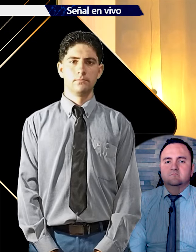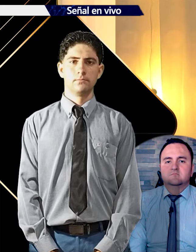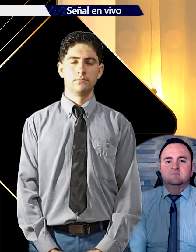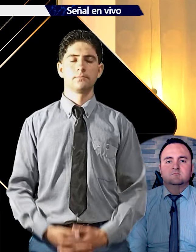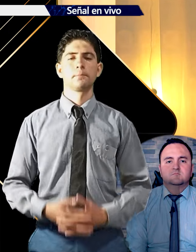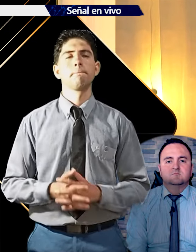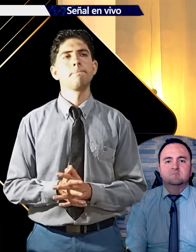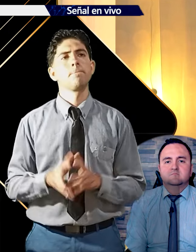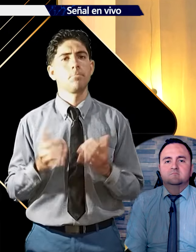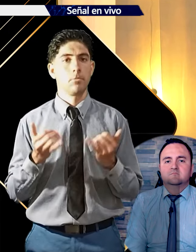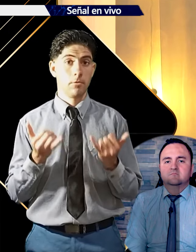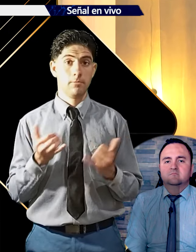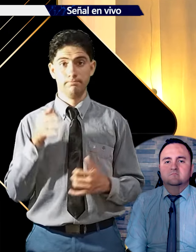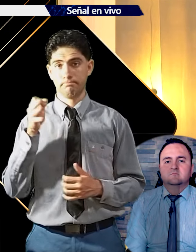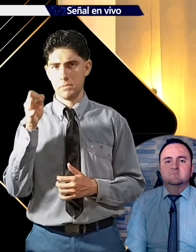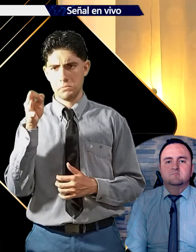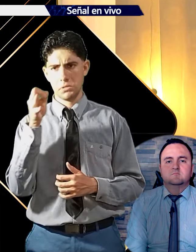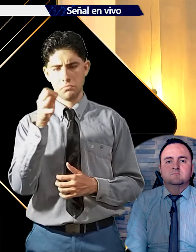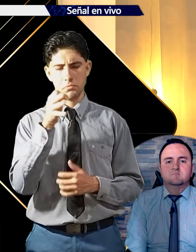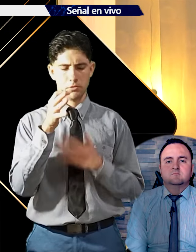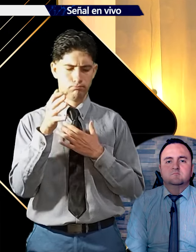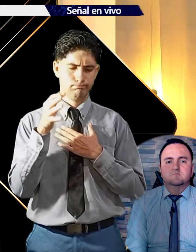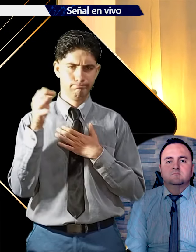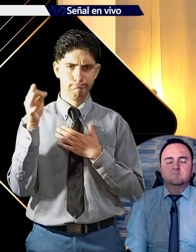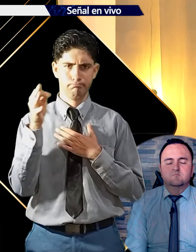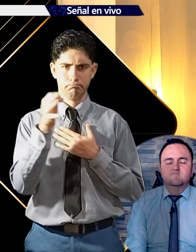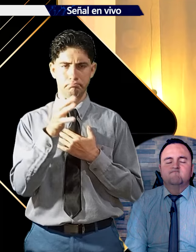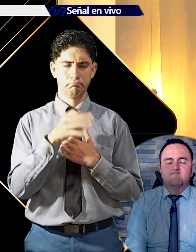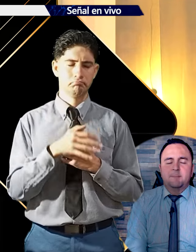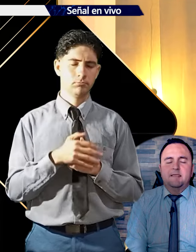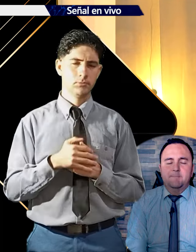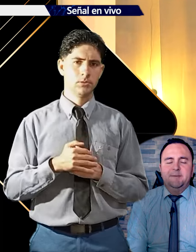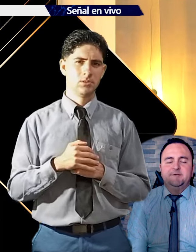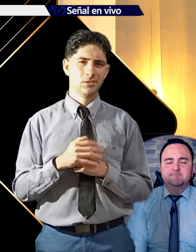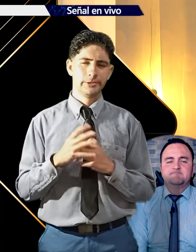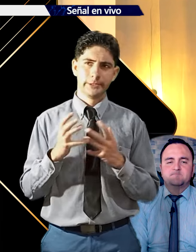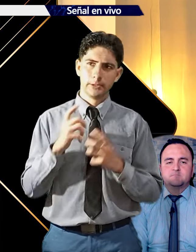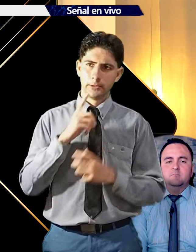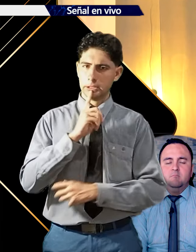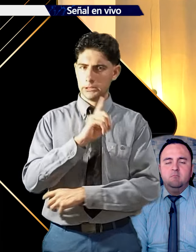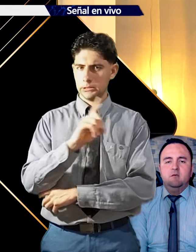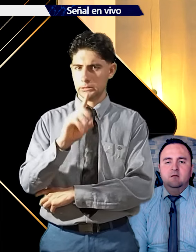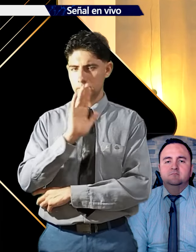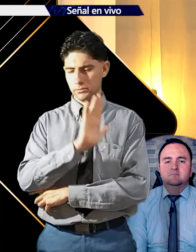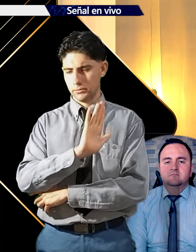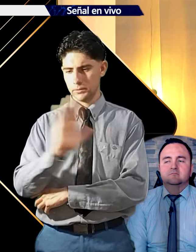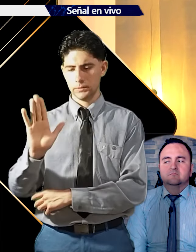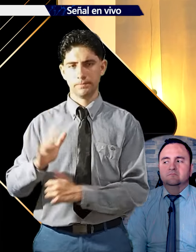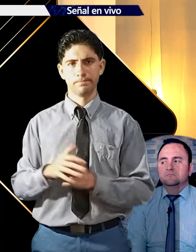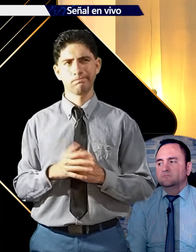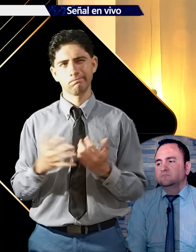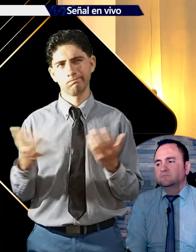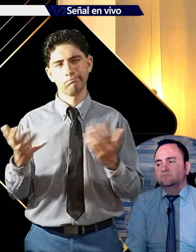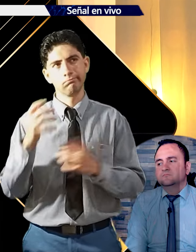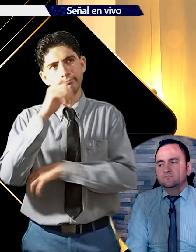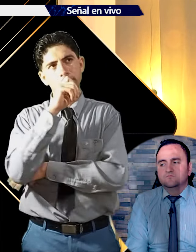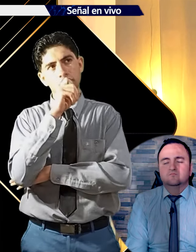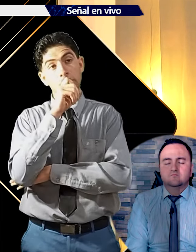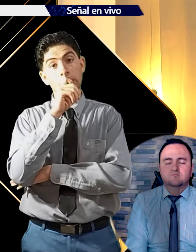en cuanto a esta parte que ya me corresponde a mí, quiero decirles, hermanos, que